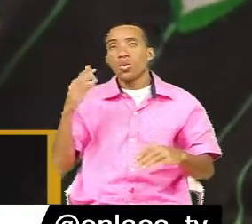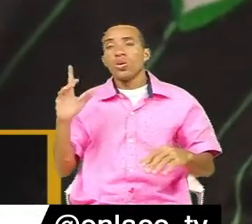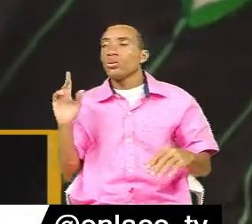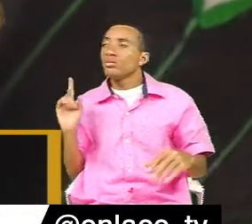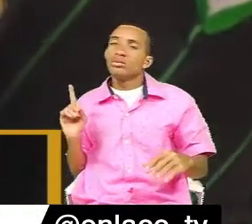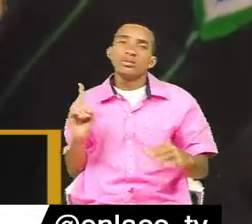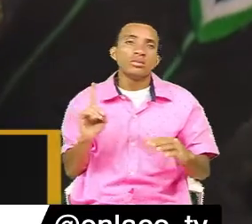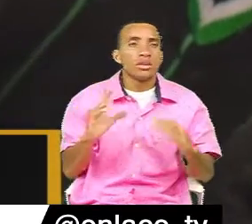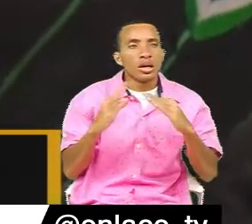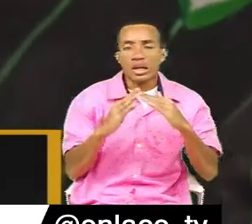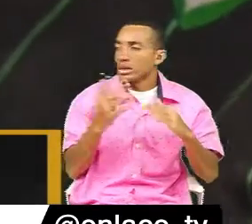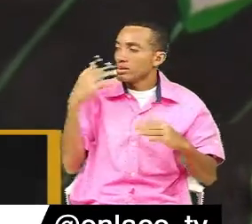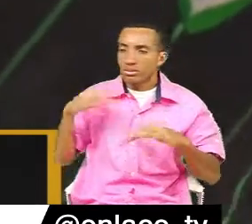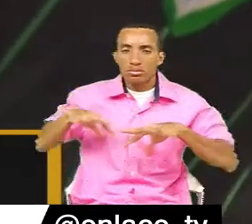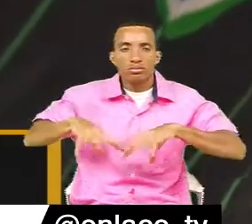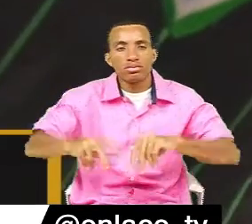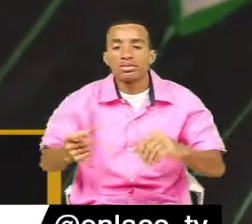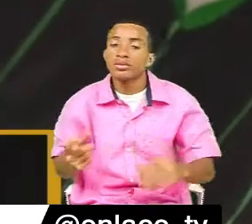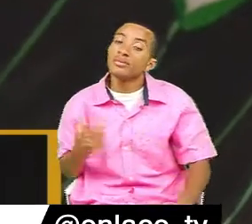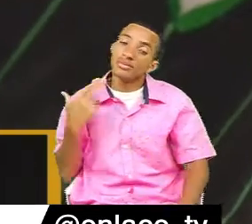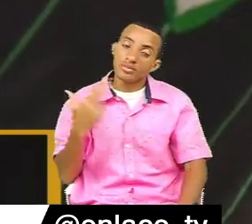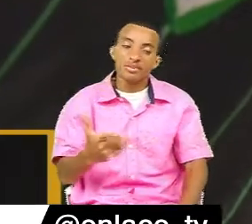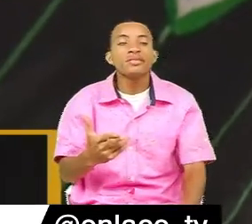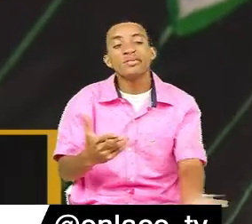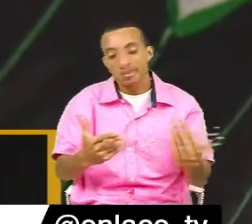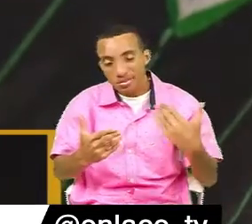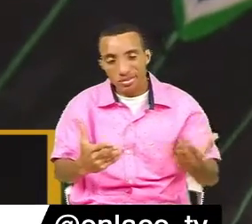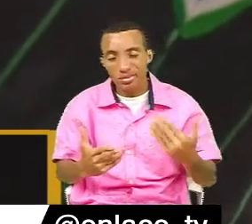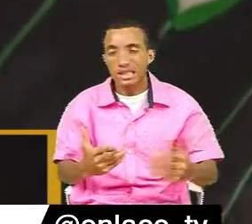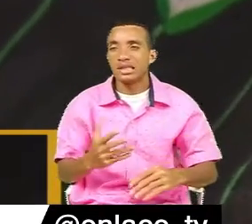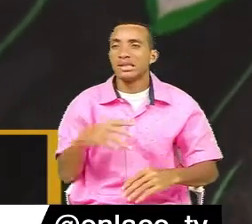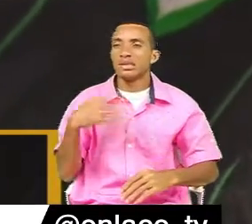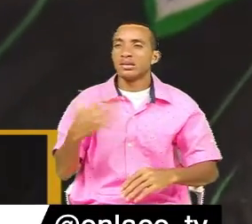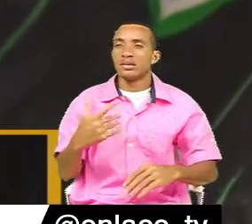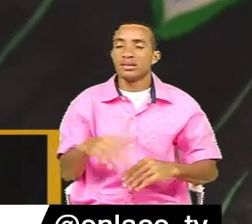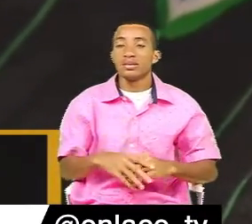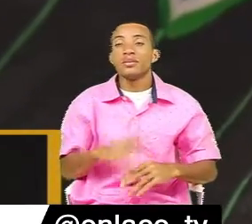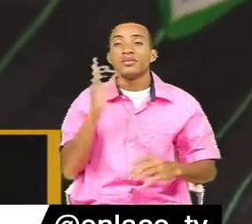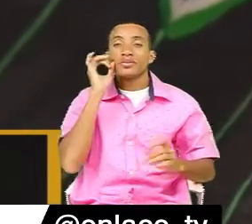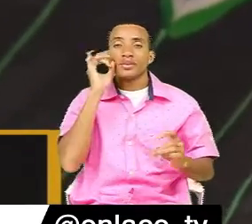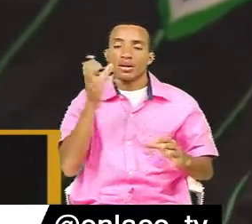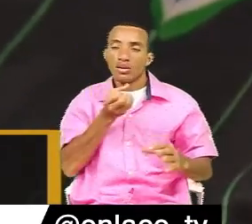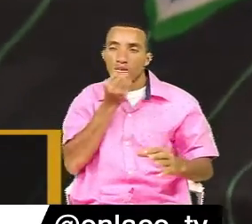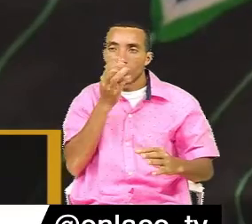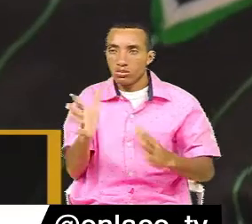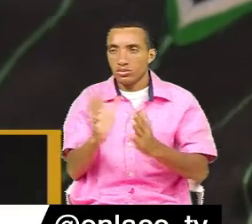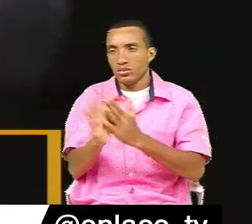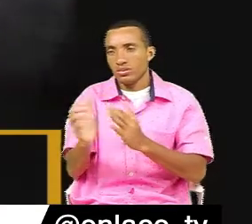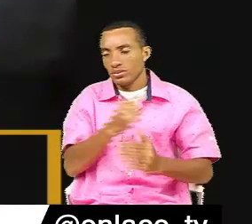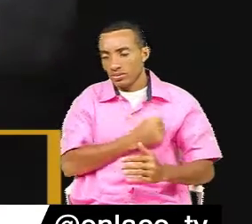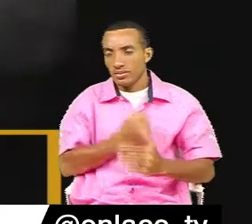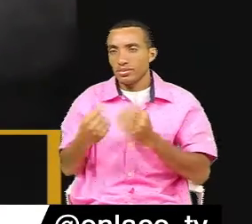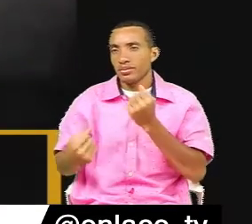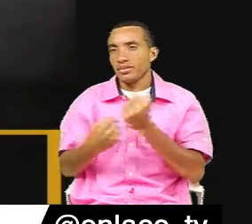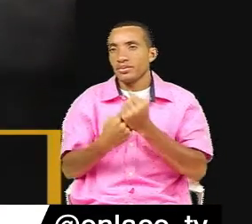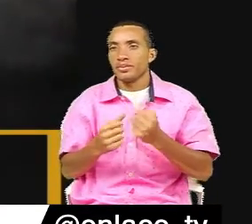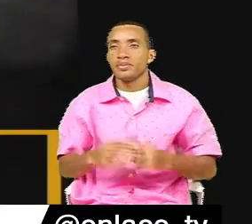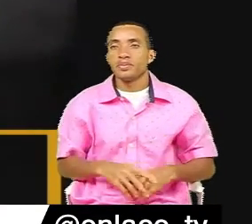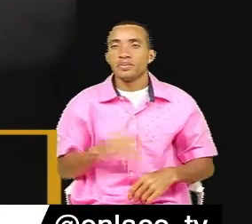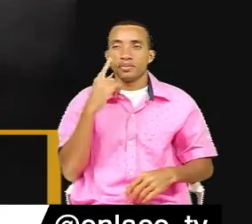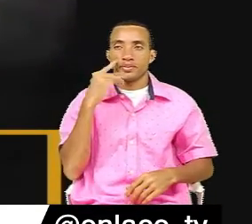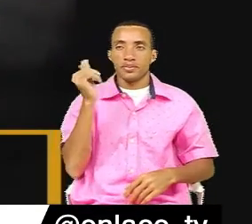robos, a atracos, ¿sí? Entonces esa es la denuncia que estamos haciendo para ver si nos colaboran. En este otro video